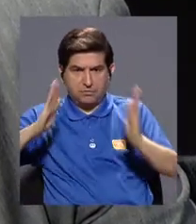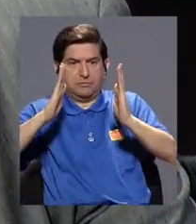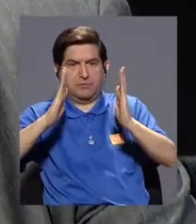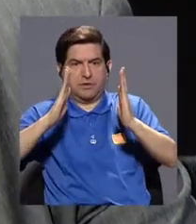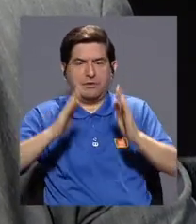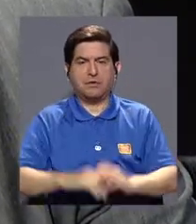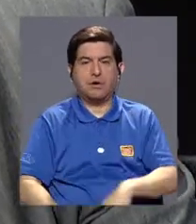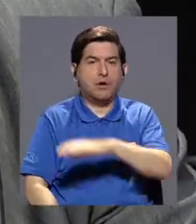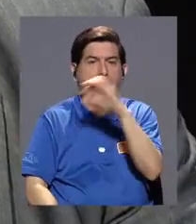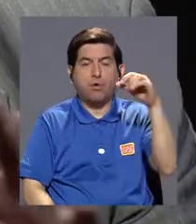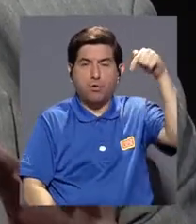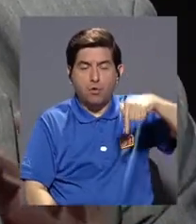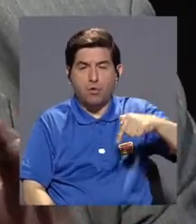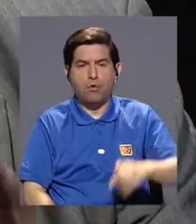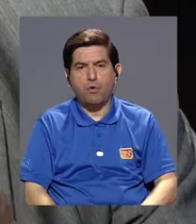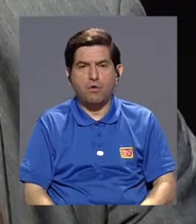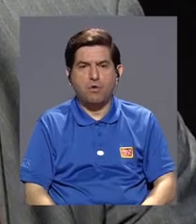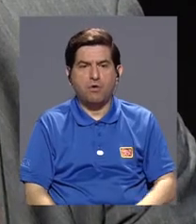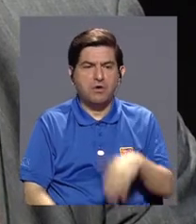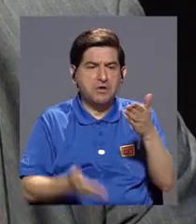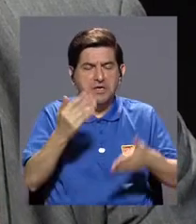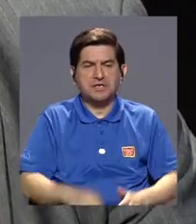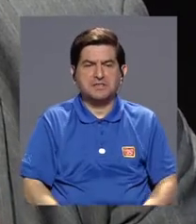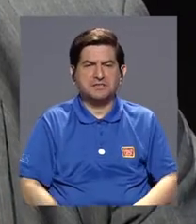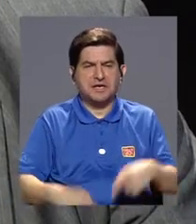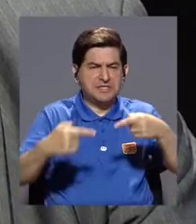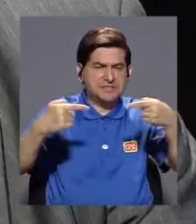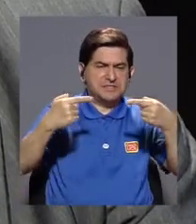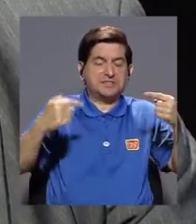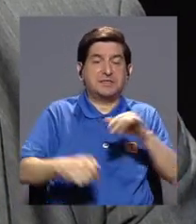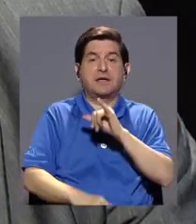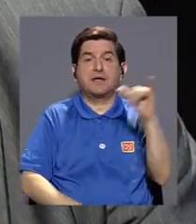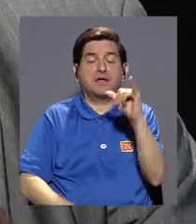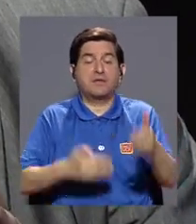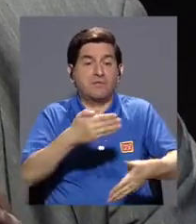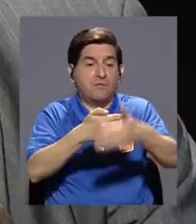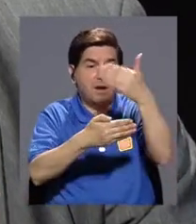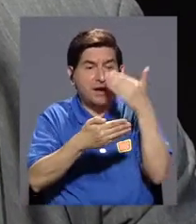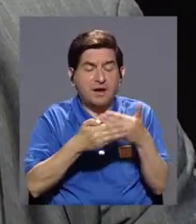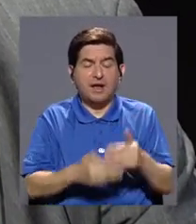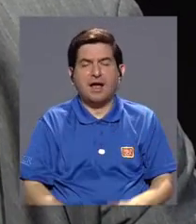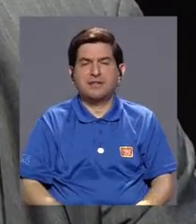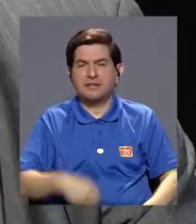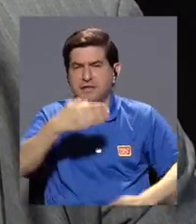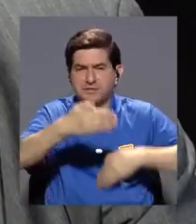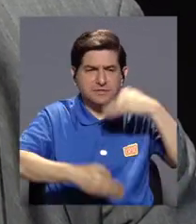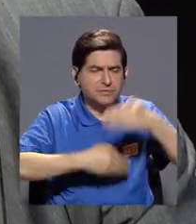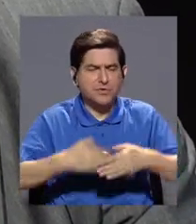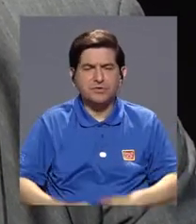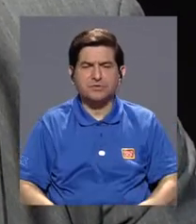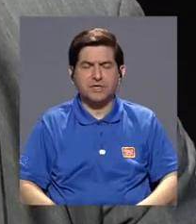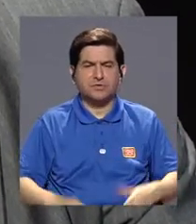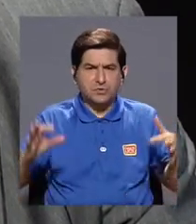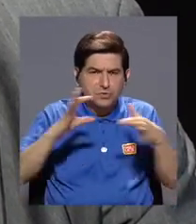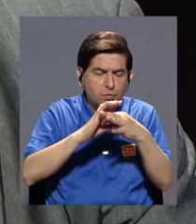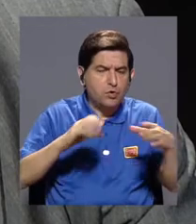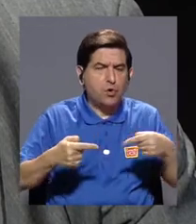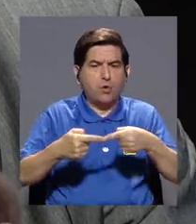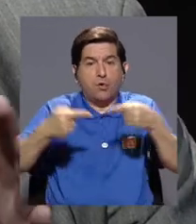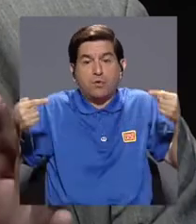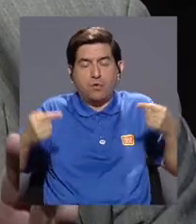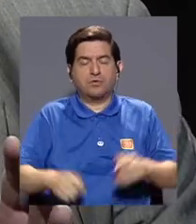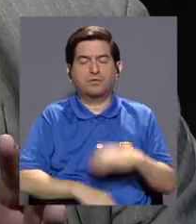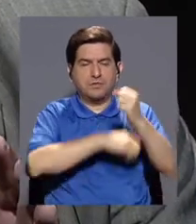enfrentando o que hoy se encuentran y se desencuentran son los mismos que se encontraron y se desencontraron en la década